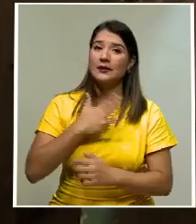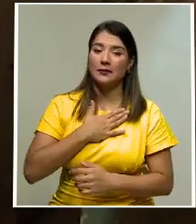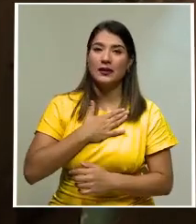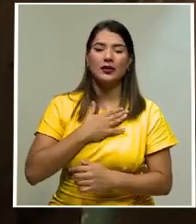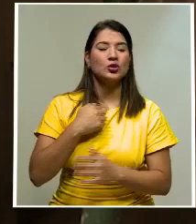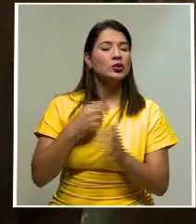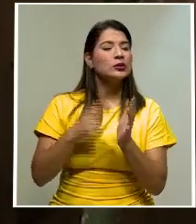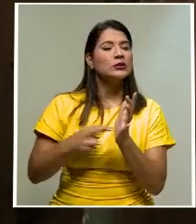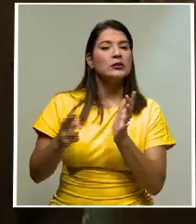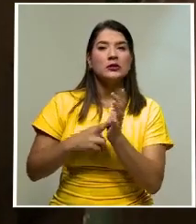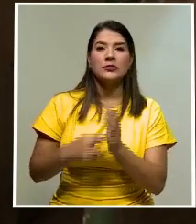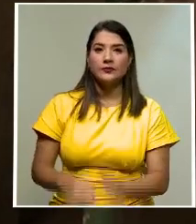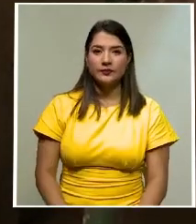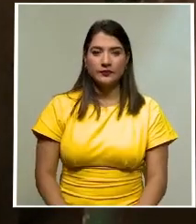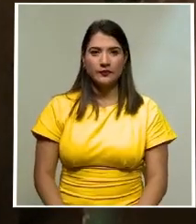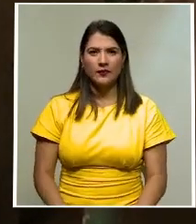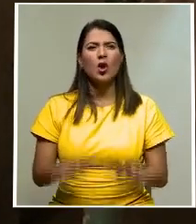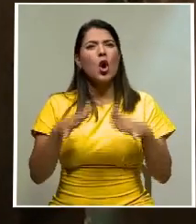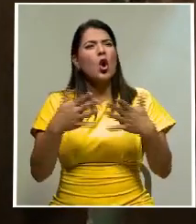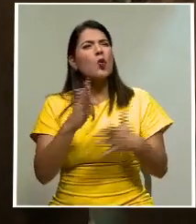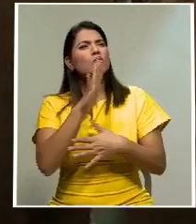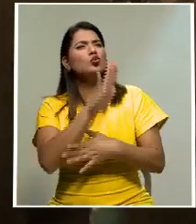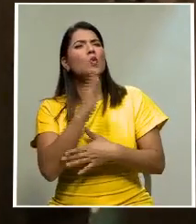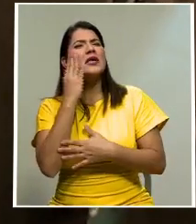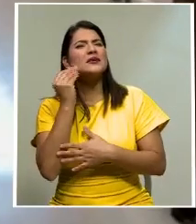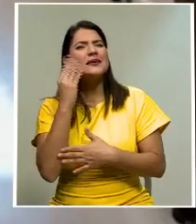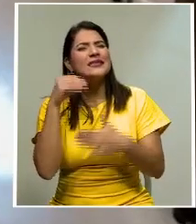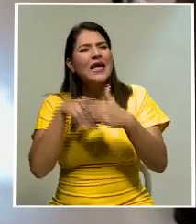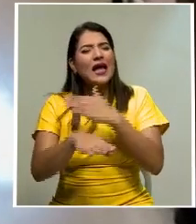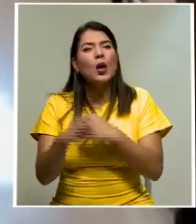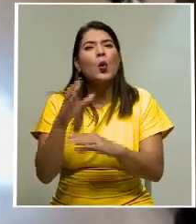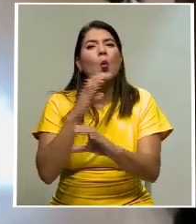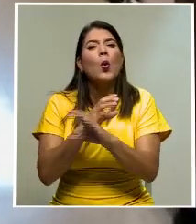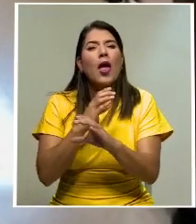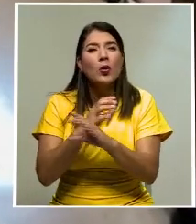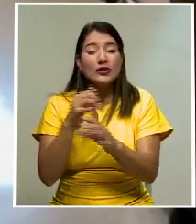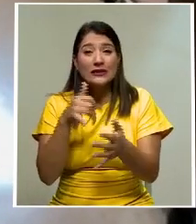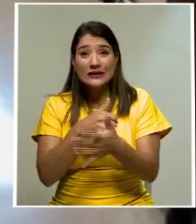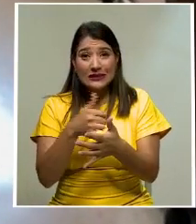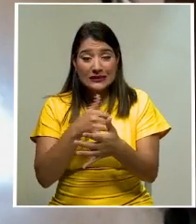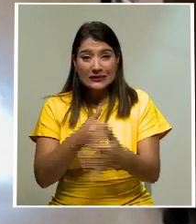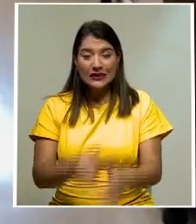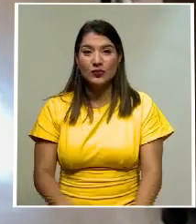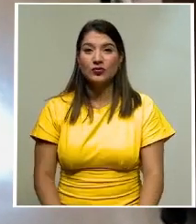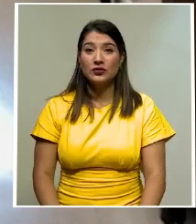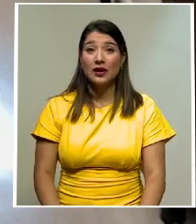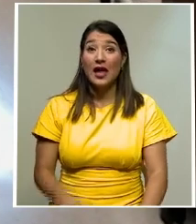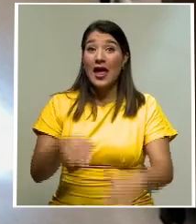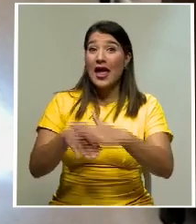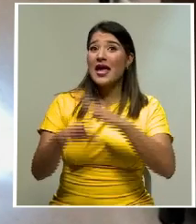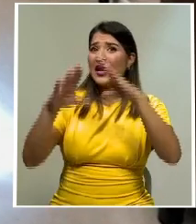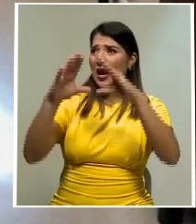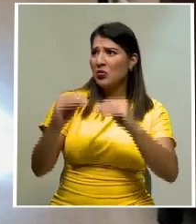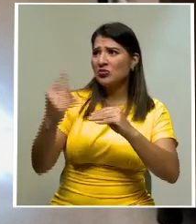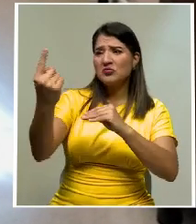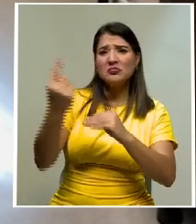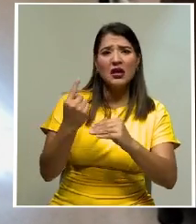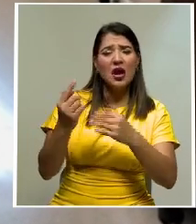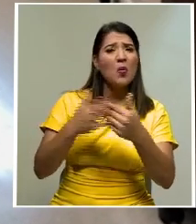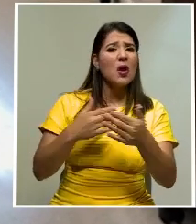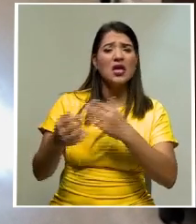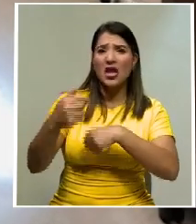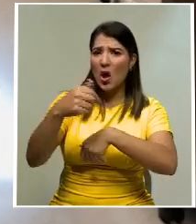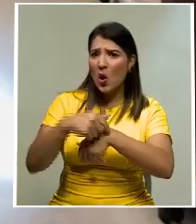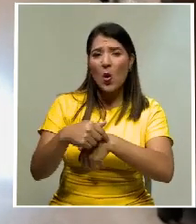conmigo aquí. ¿Cómo fue su experiencia en una unidad de cuidados intensivos? En la noche llegan a cualquier hora a